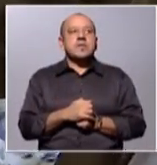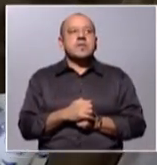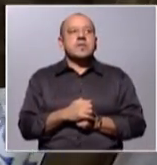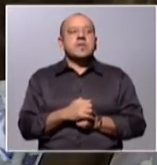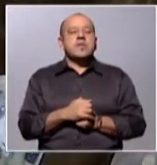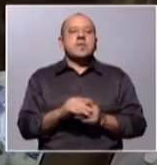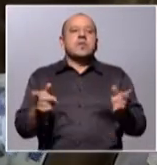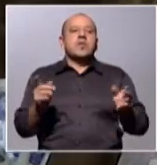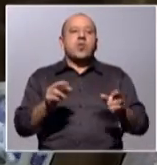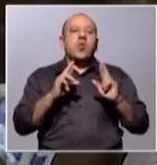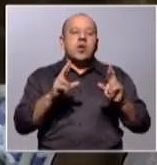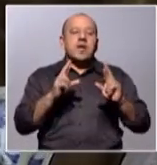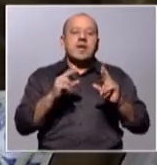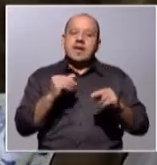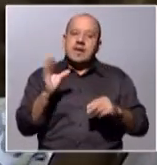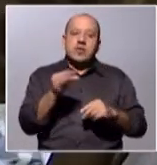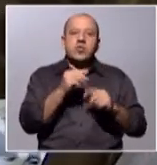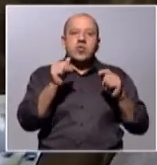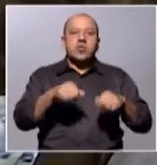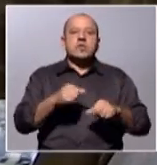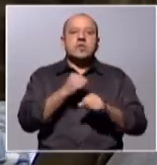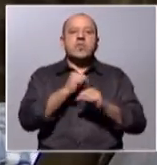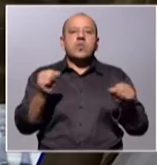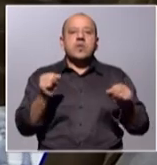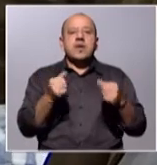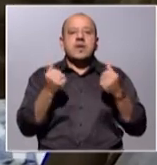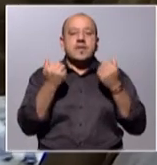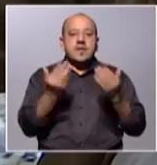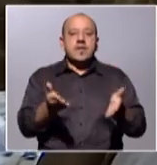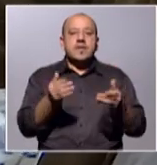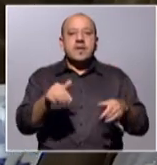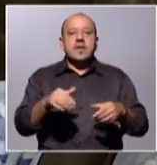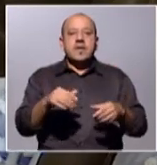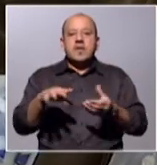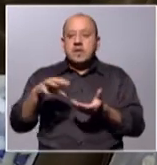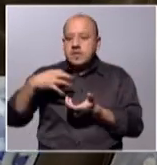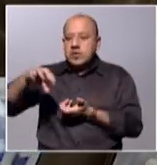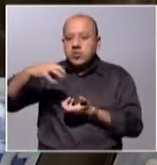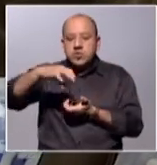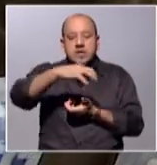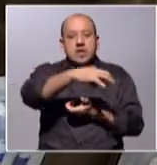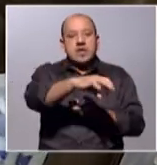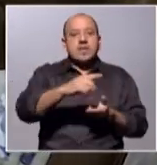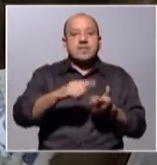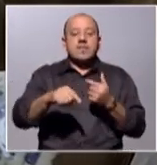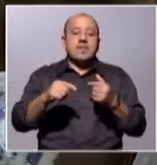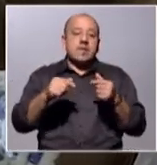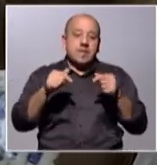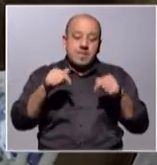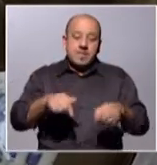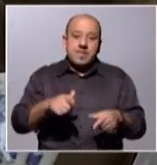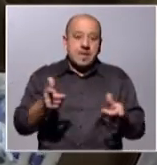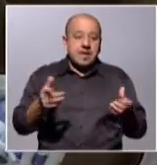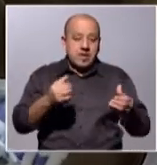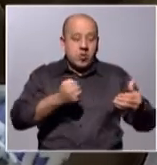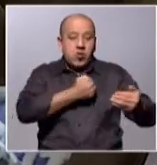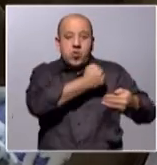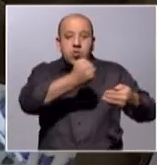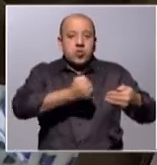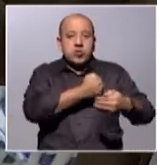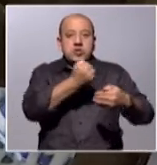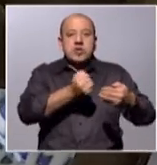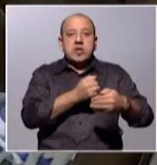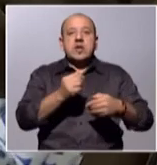todas las donaciones que la sociedad uruguaya entienda pertinente que se distribuya por esta vía insisto en la de las socias populares